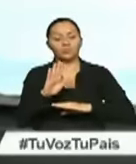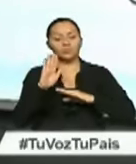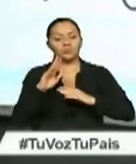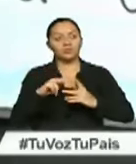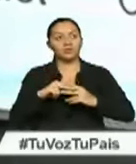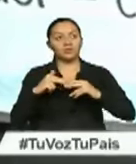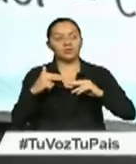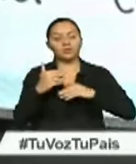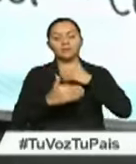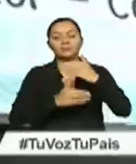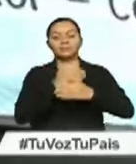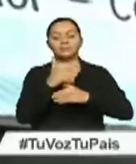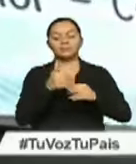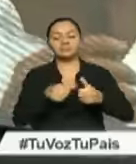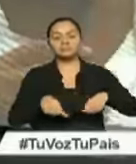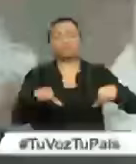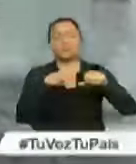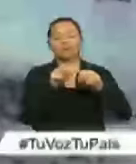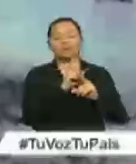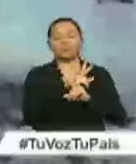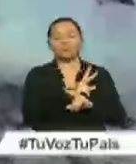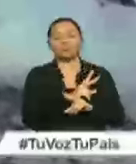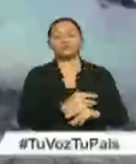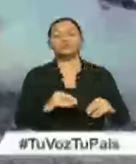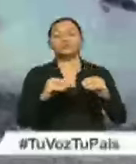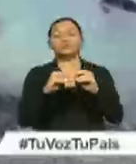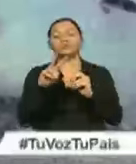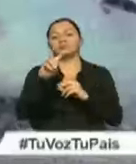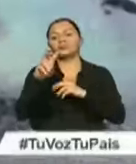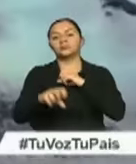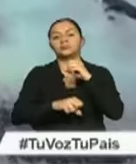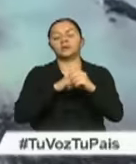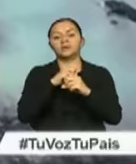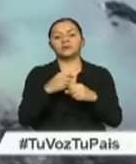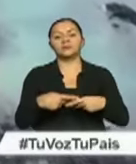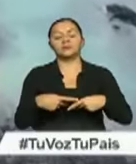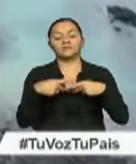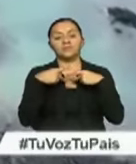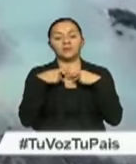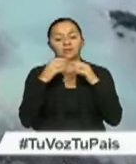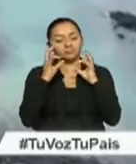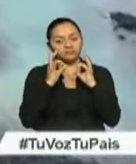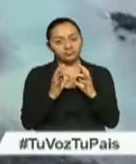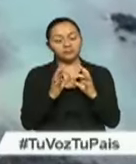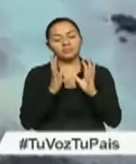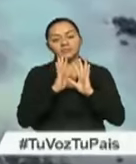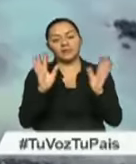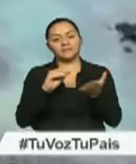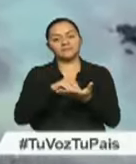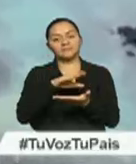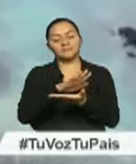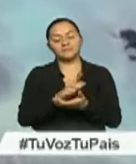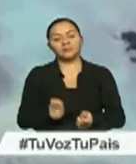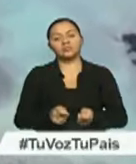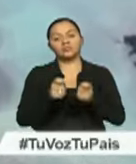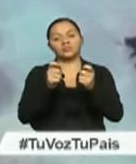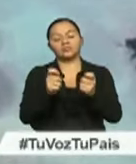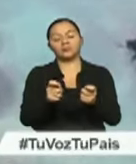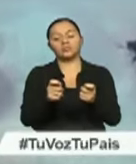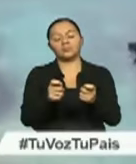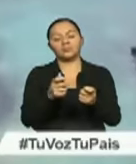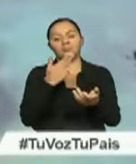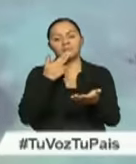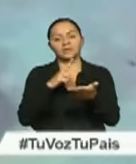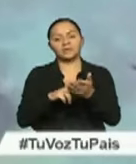para incrementar las áreas protegidas. En más de 200 años de vida republicana, Ecuador hace historia con la entrega de las